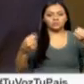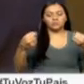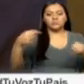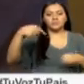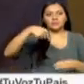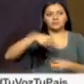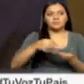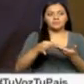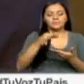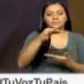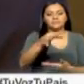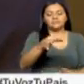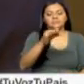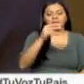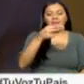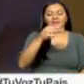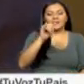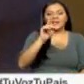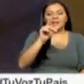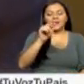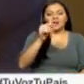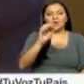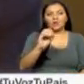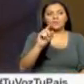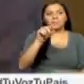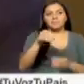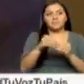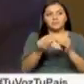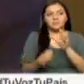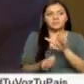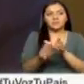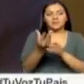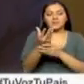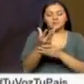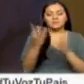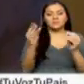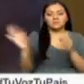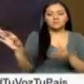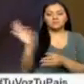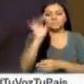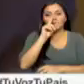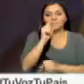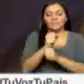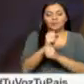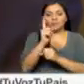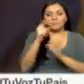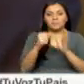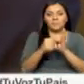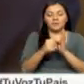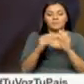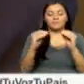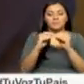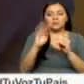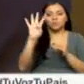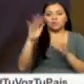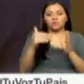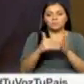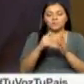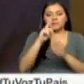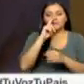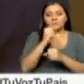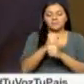Sahagún, en el estado de Hidalgo, y con ello la creación de 1.000 empleos directos y 4.500